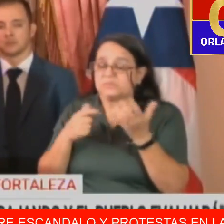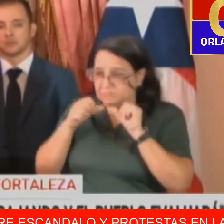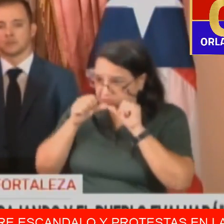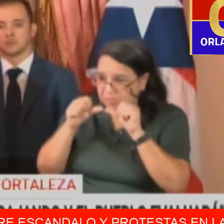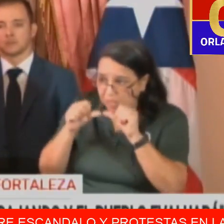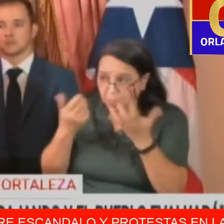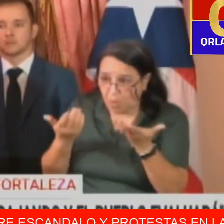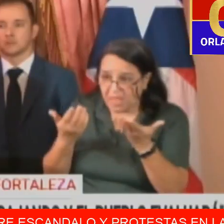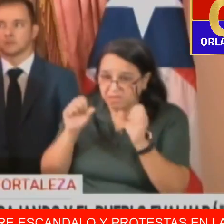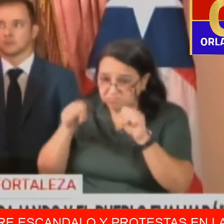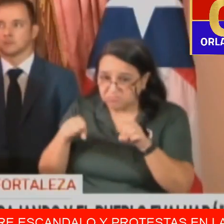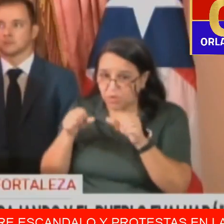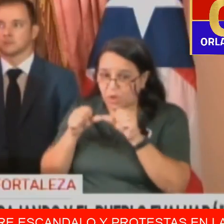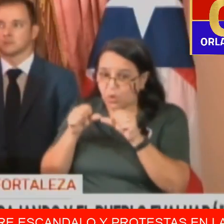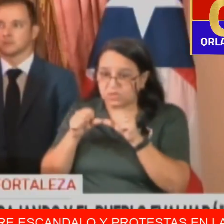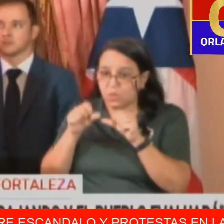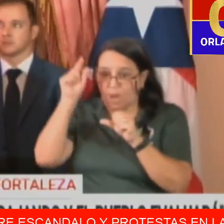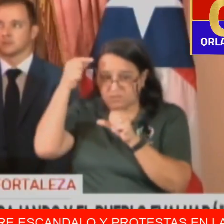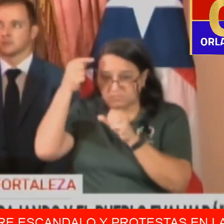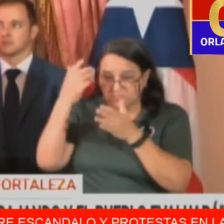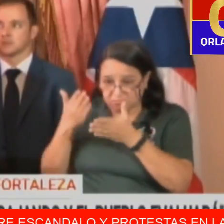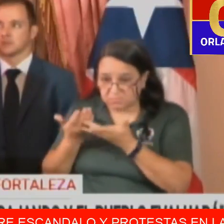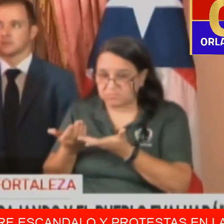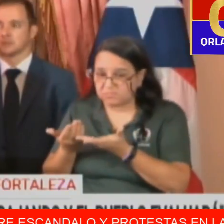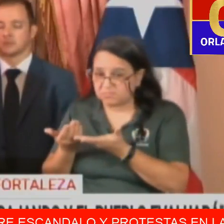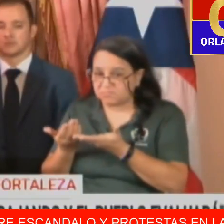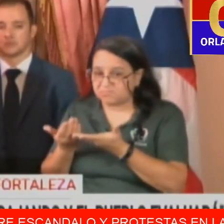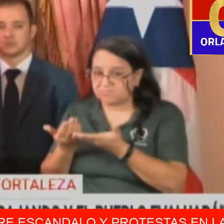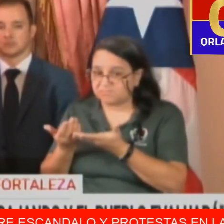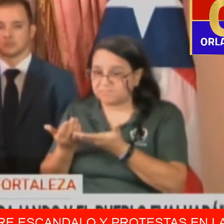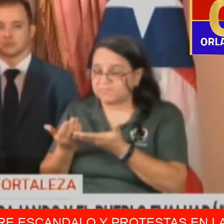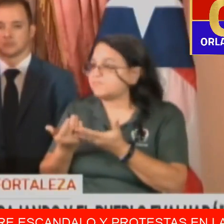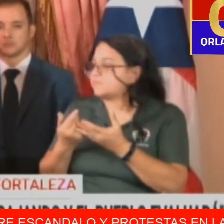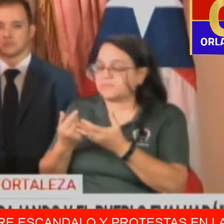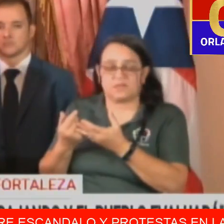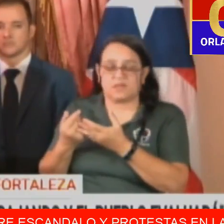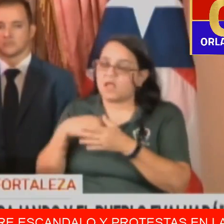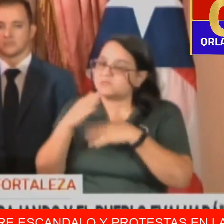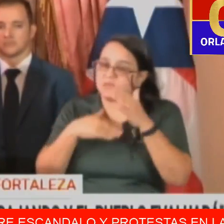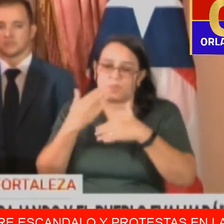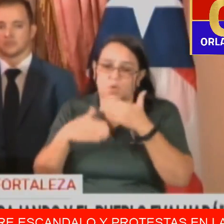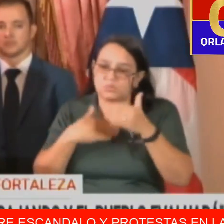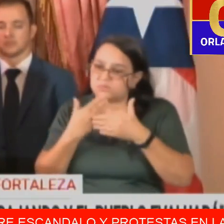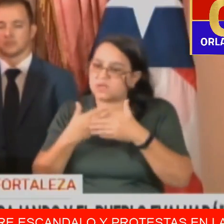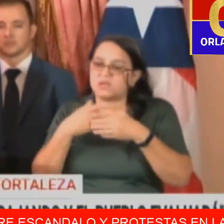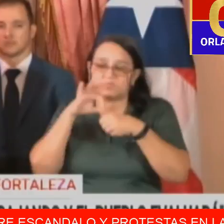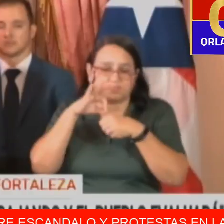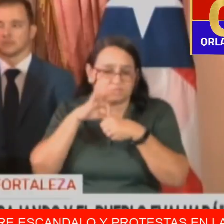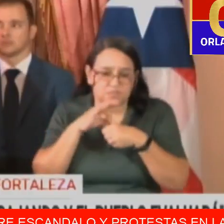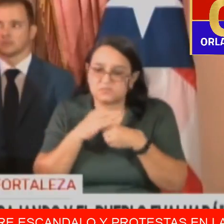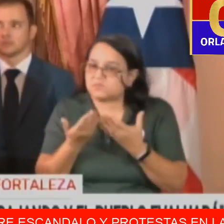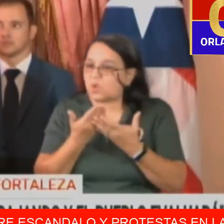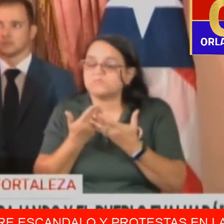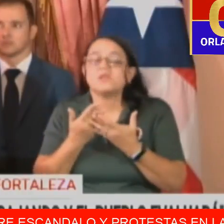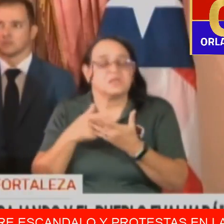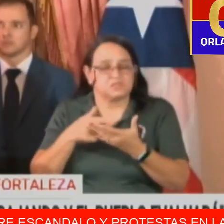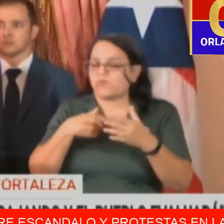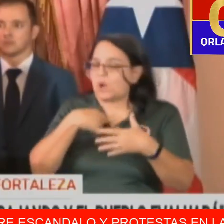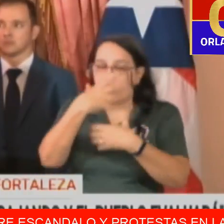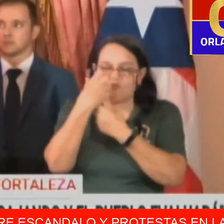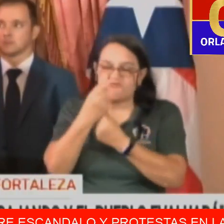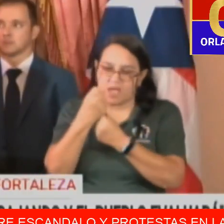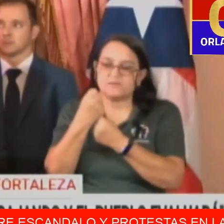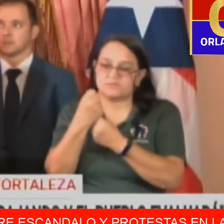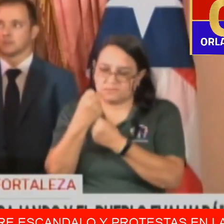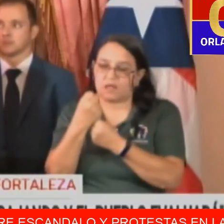continuar al frente? El proceso democrático es uno del voto directo del pueblo de Puerto Rico. El pueblo de Puerto Rico depositó esa